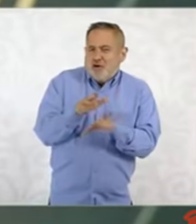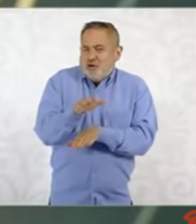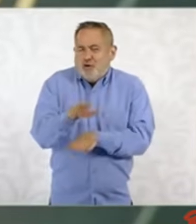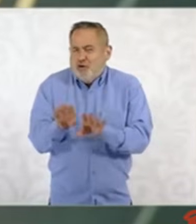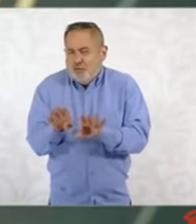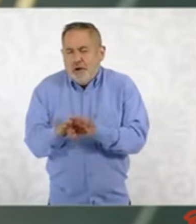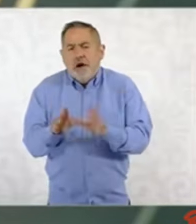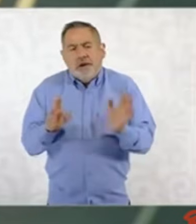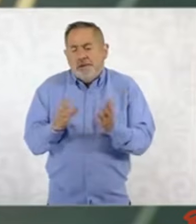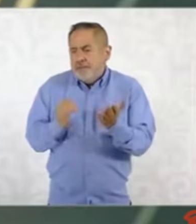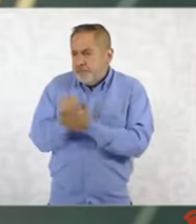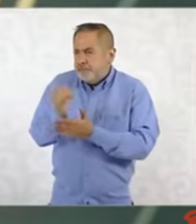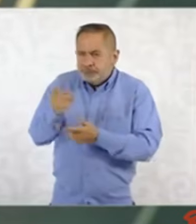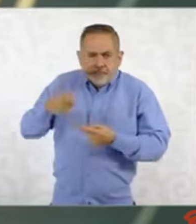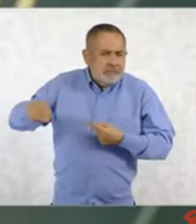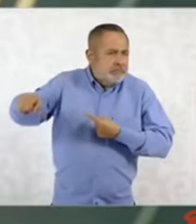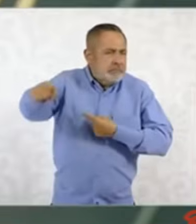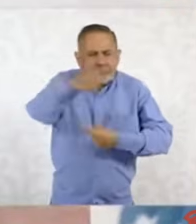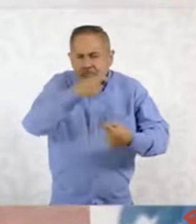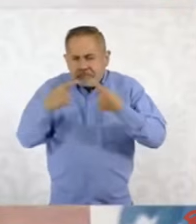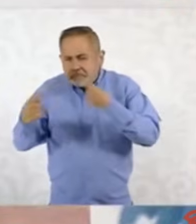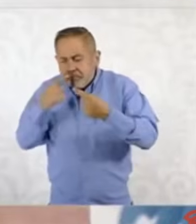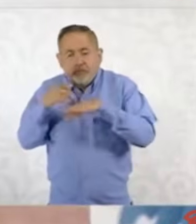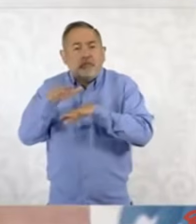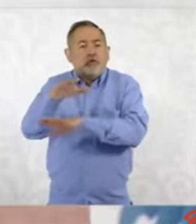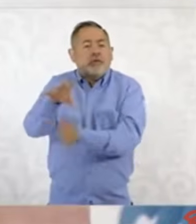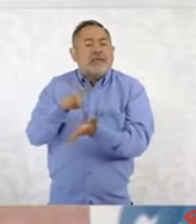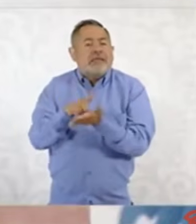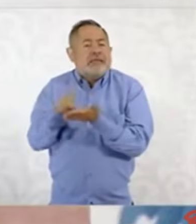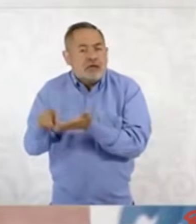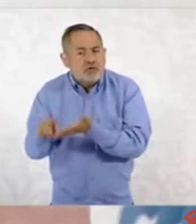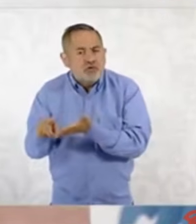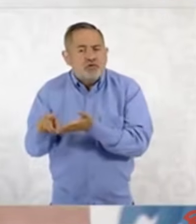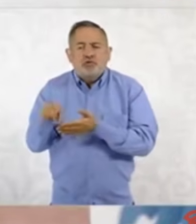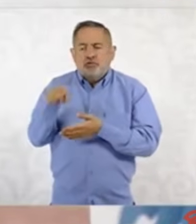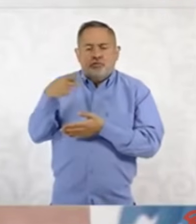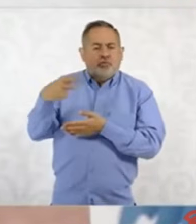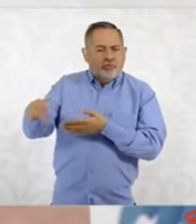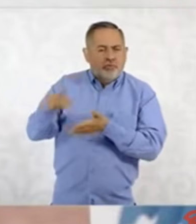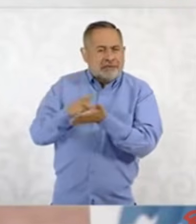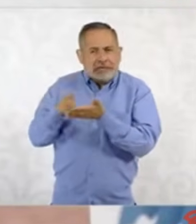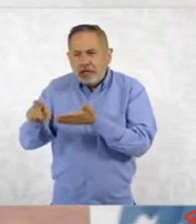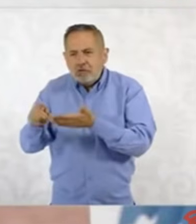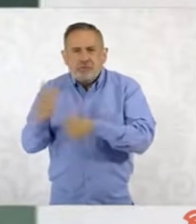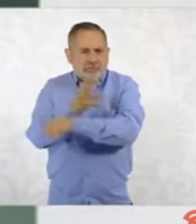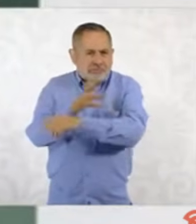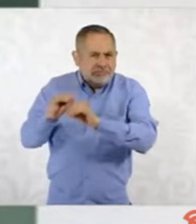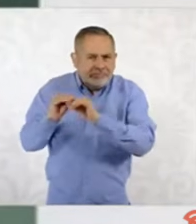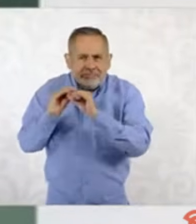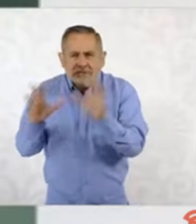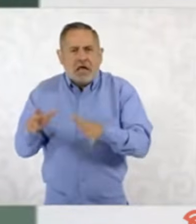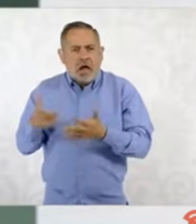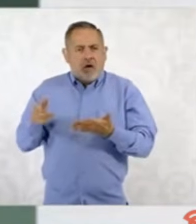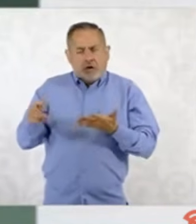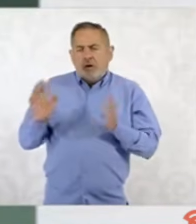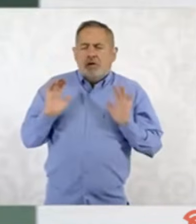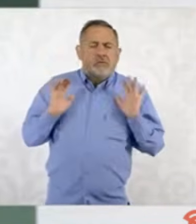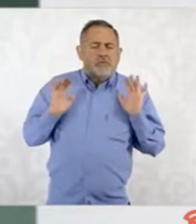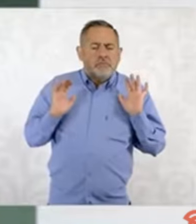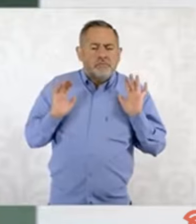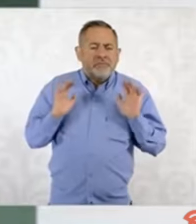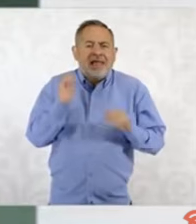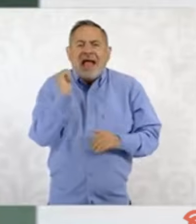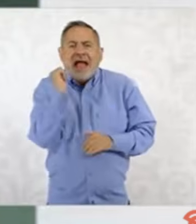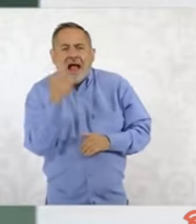prevalezca los derechos laborales, la transparencia y erradiquemos